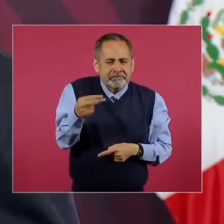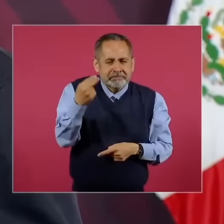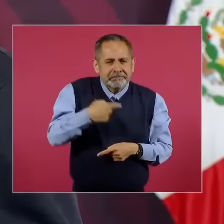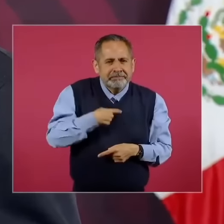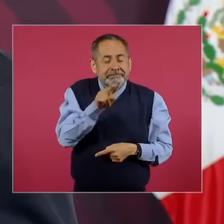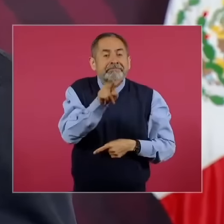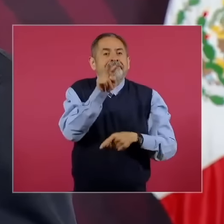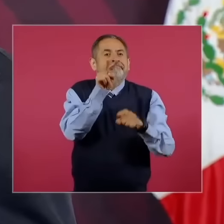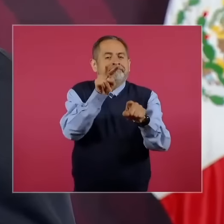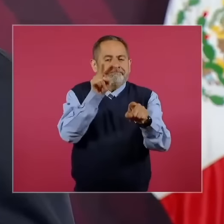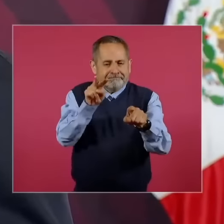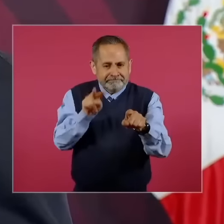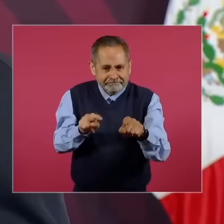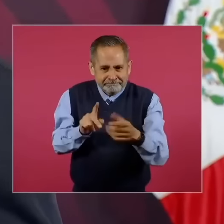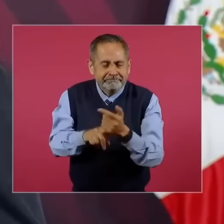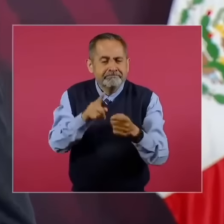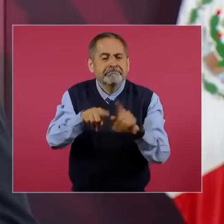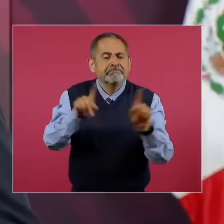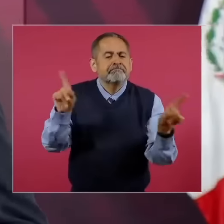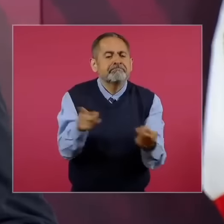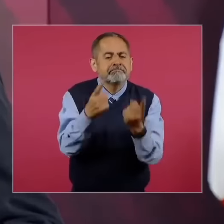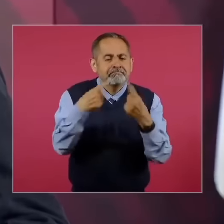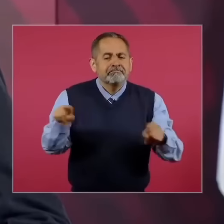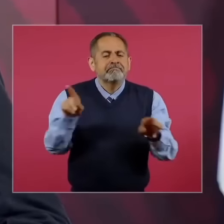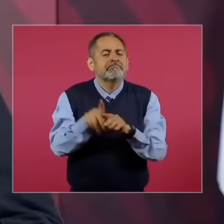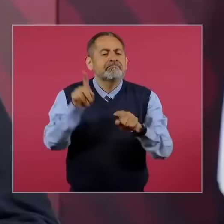a presenciarlo. La música